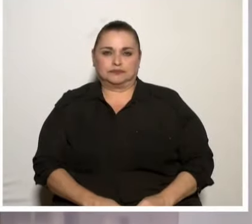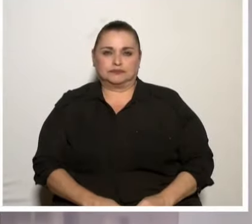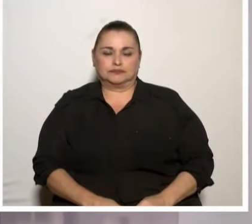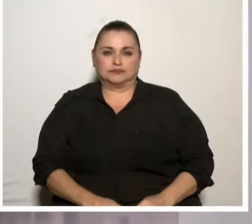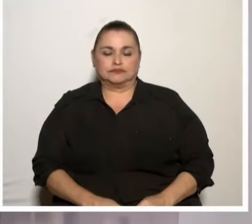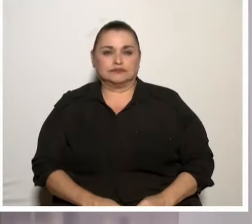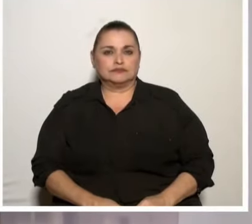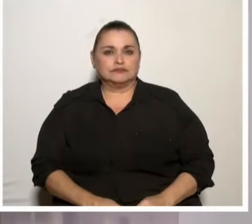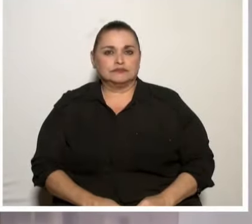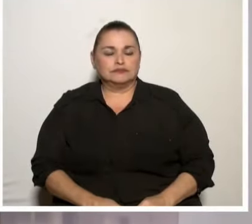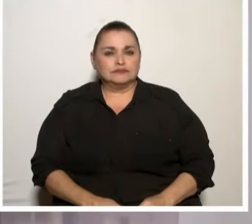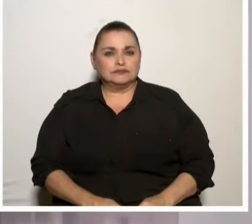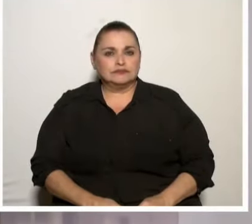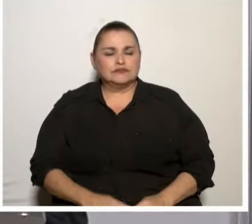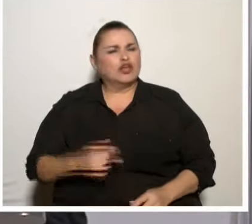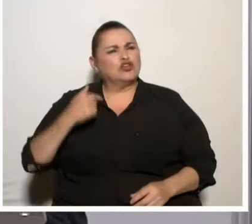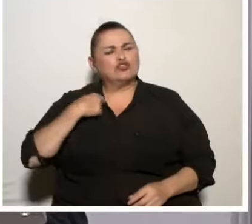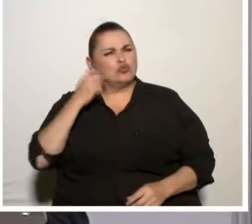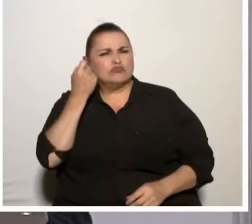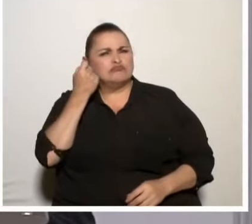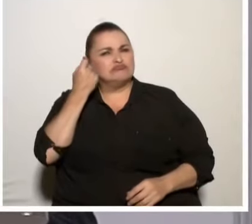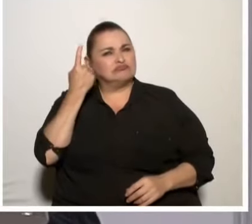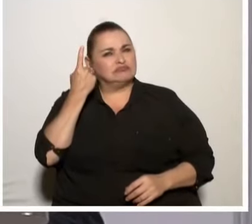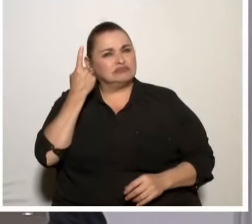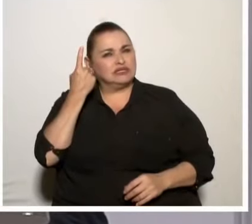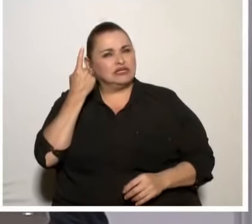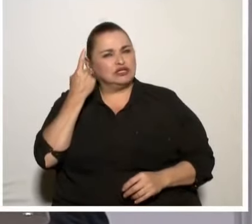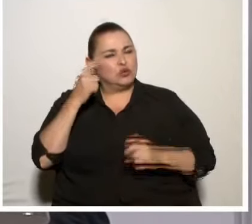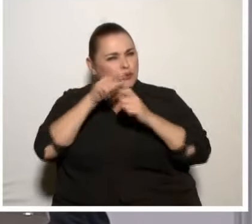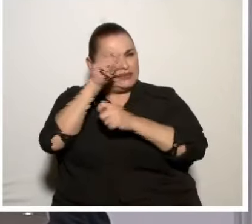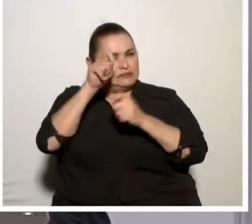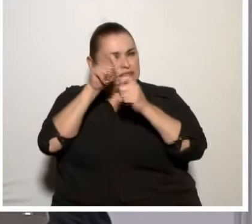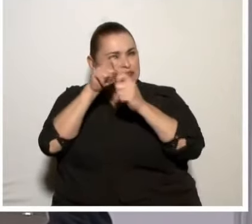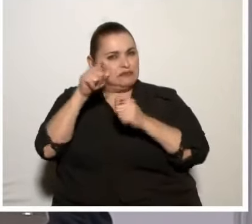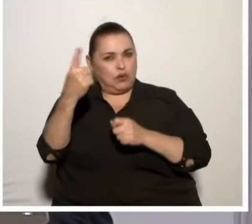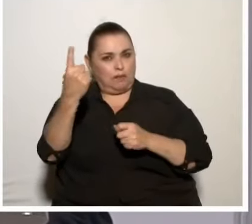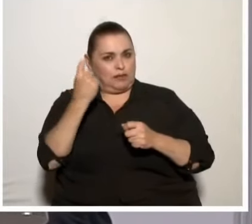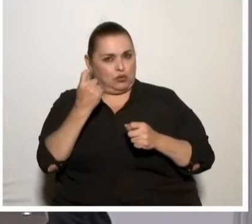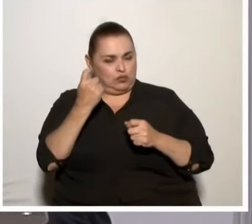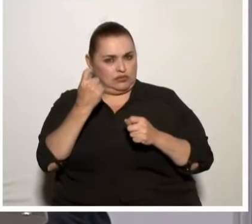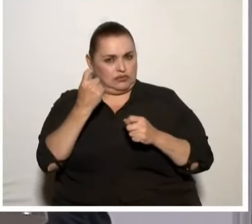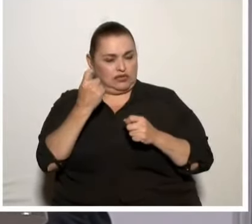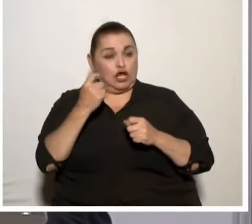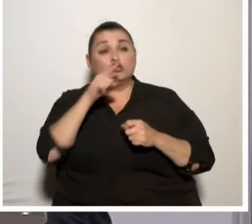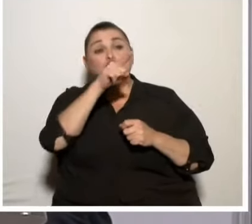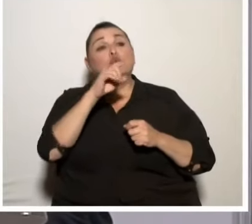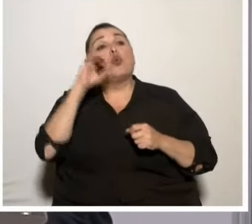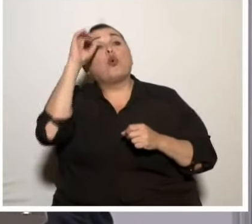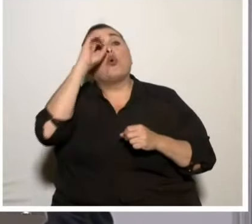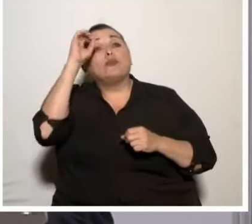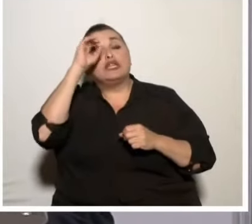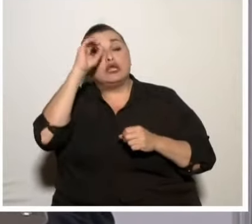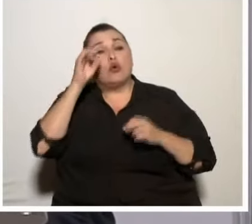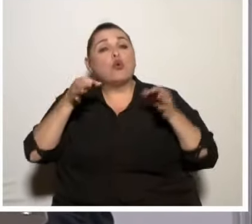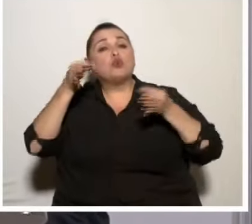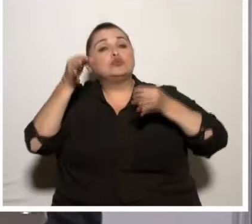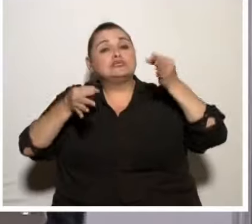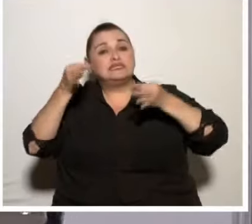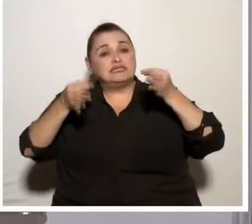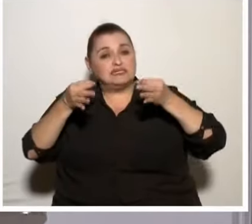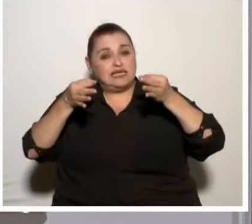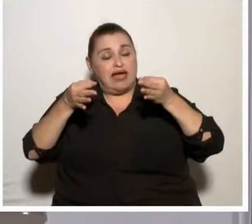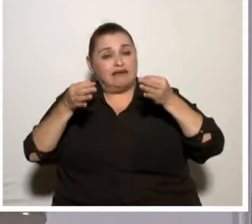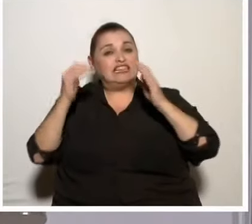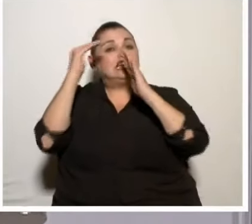No le capto en concreto la pregunta, pero la justicia... Su opinión sobre justicia tributaria.